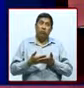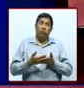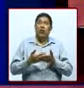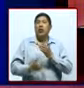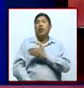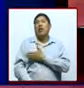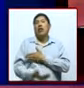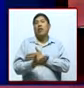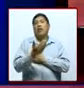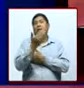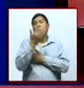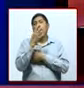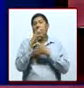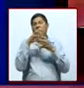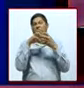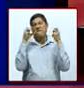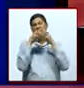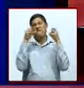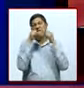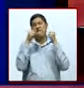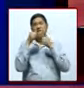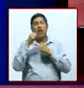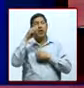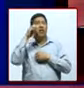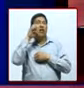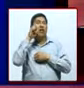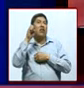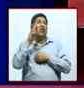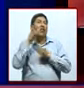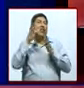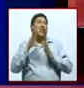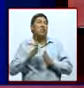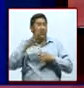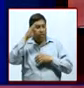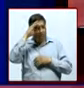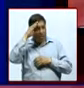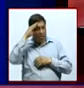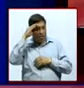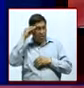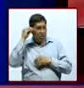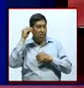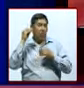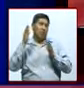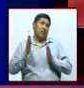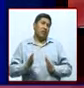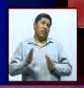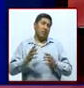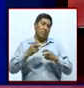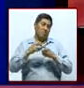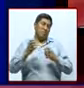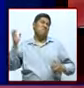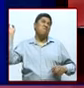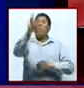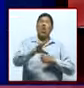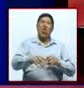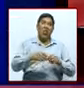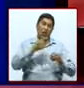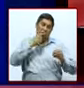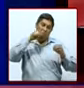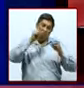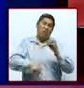Y durante la mañana hubo enfrentamientos entre simpatizantes de Evo Morales y del presidente Luis Arce. Se lanzaron piedras,